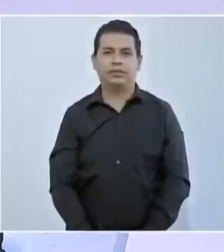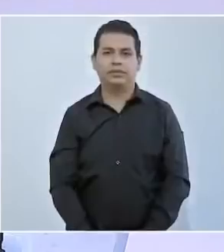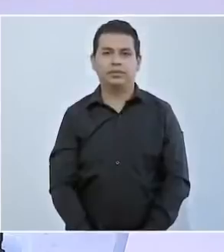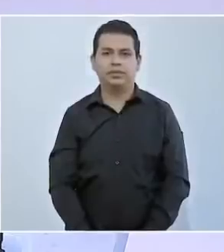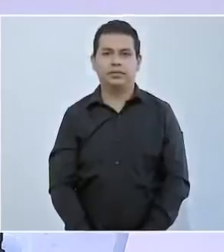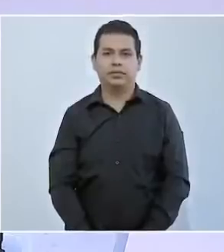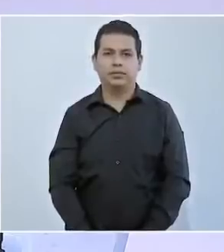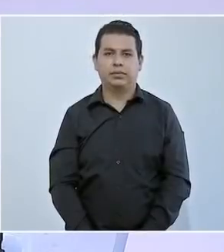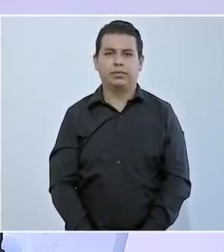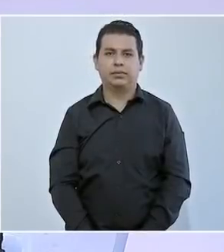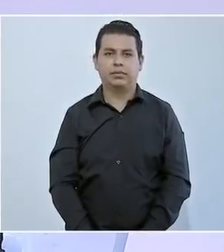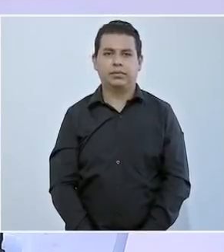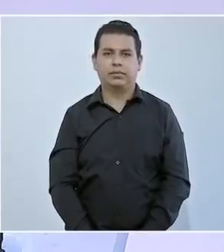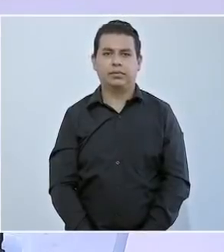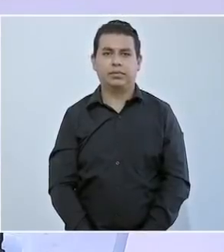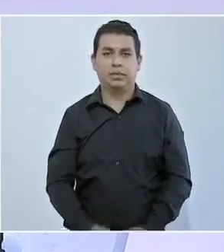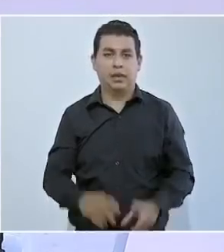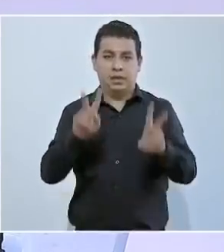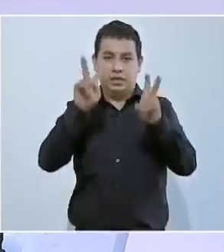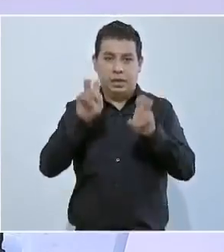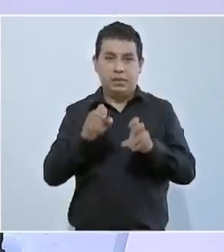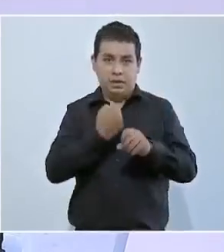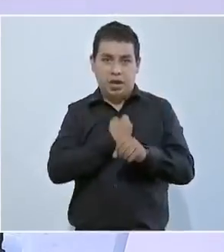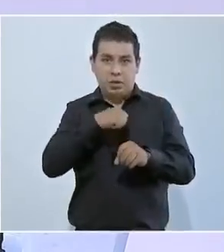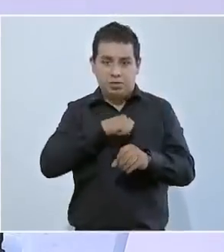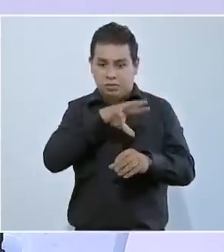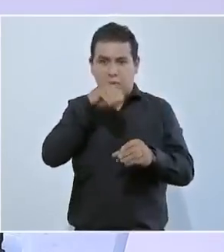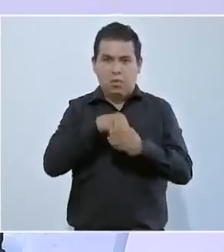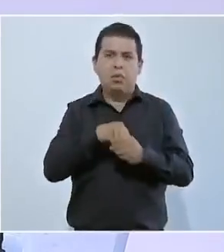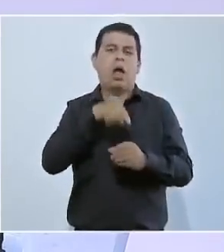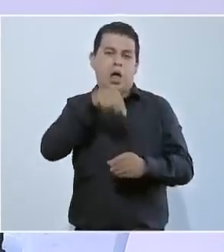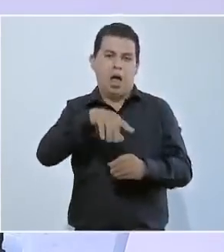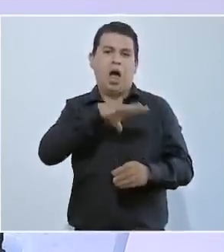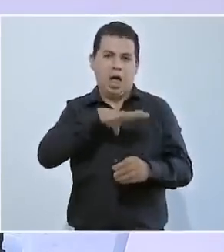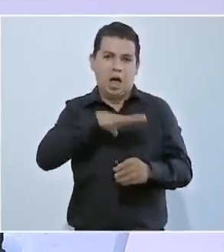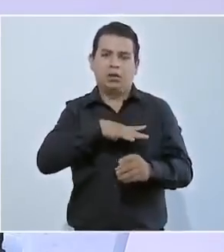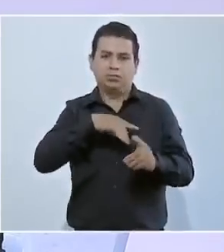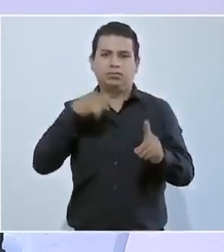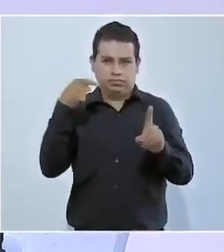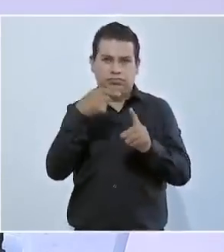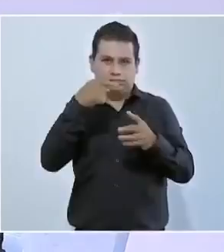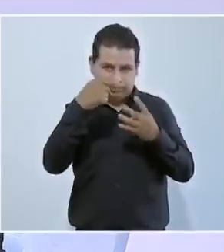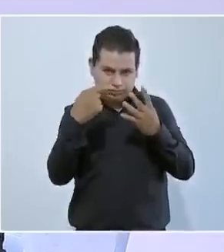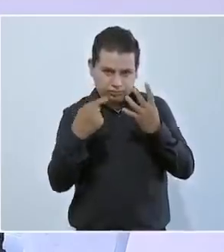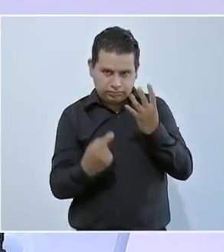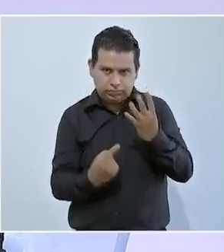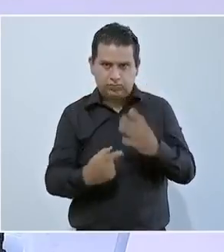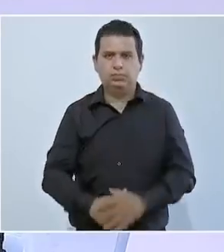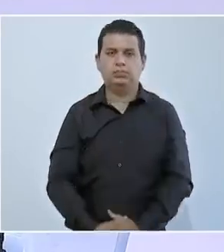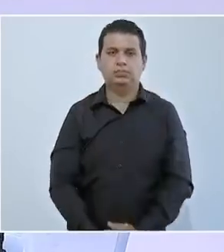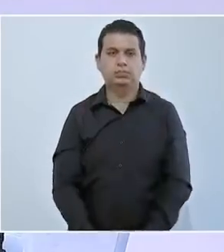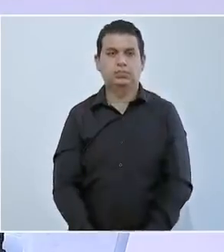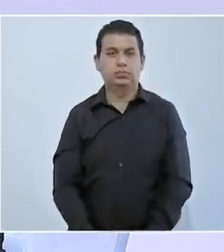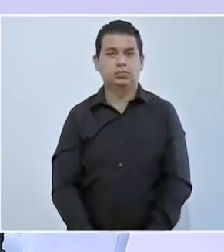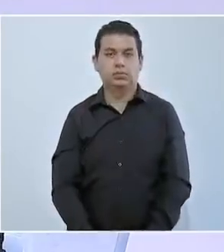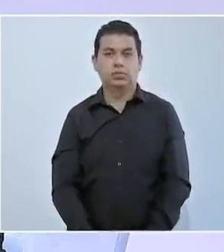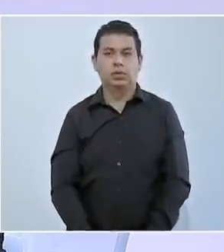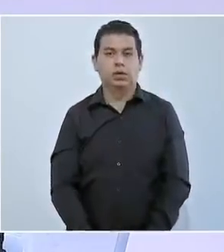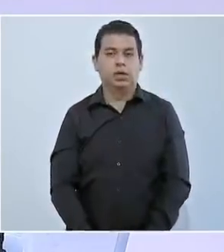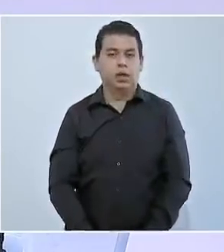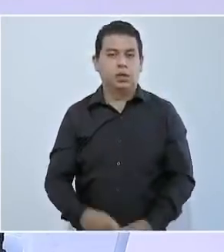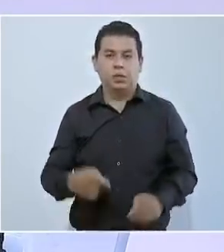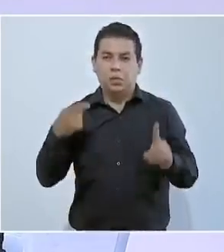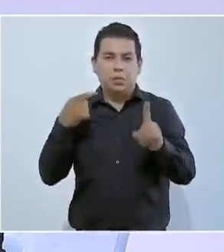tiene que ver con la salud, es importante, pero igual de importante